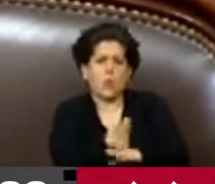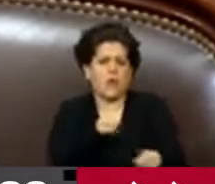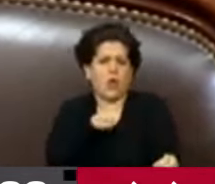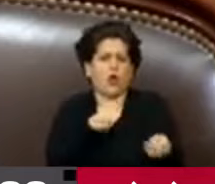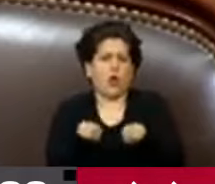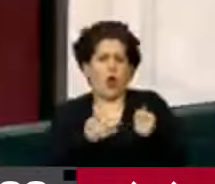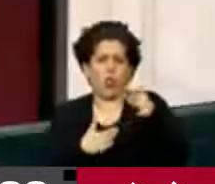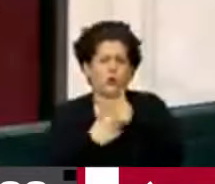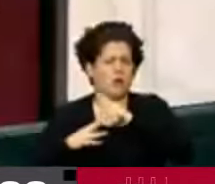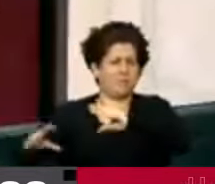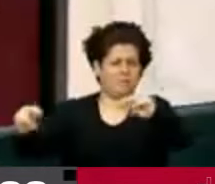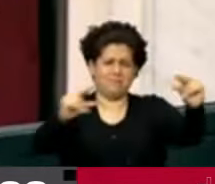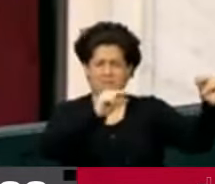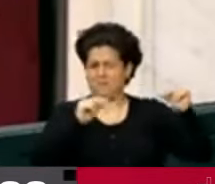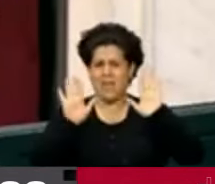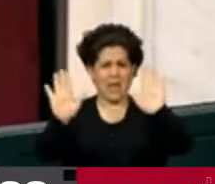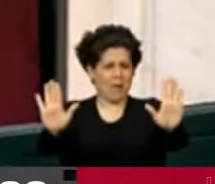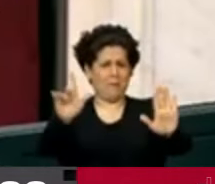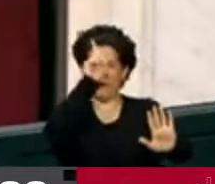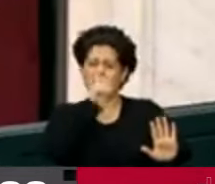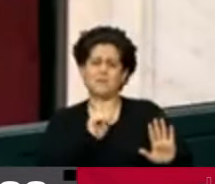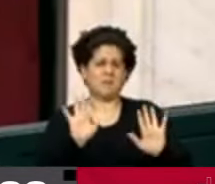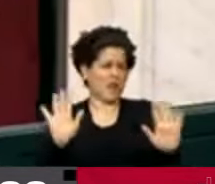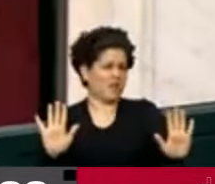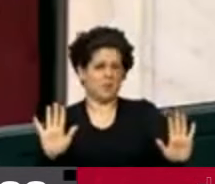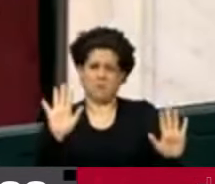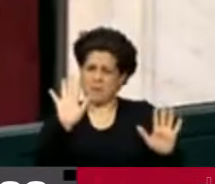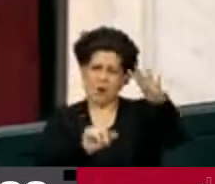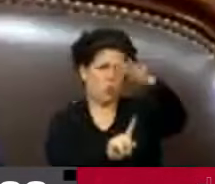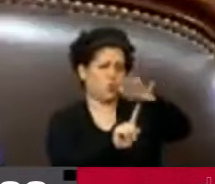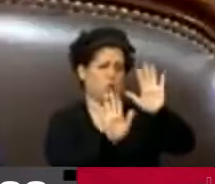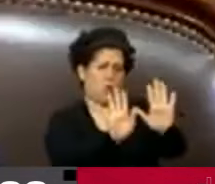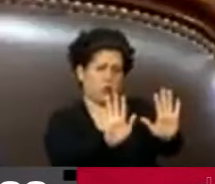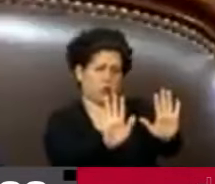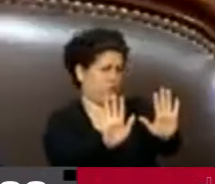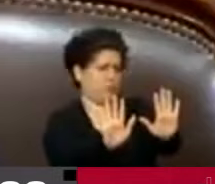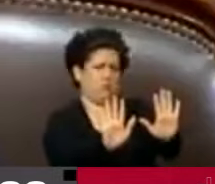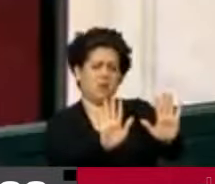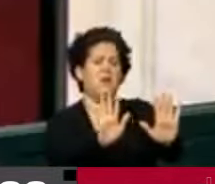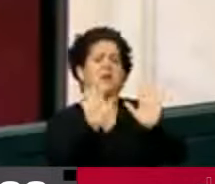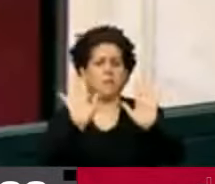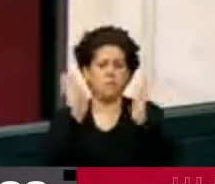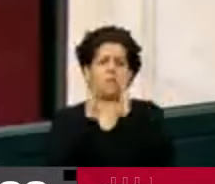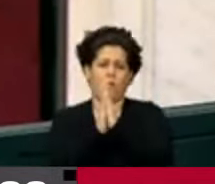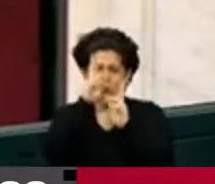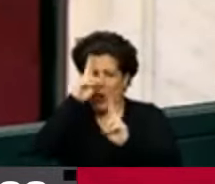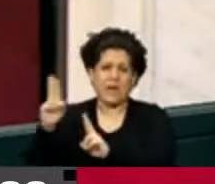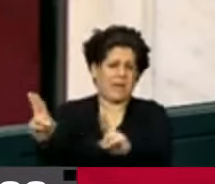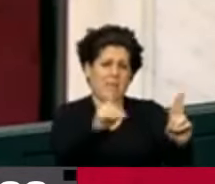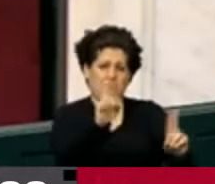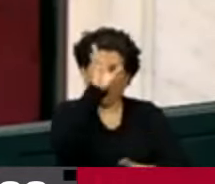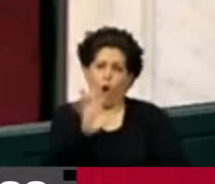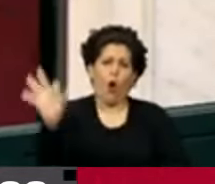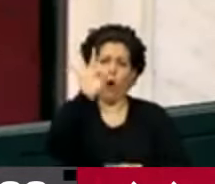conducción... Silencio, espere, diputado. Espere un segundo, diputado. El respeto por las